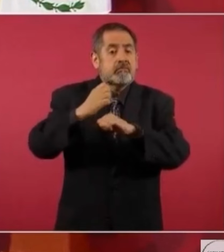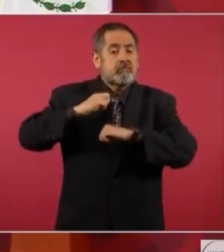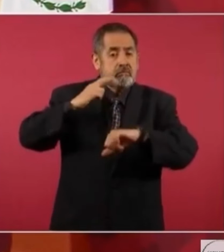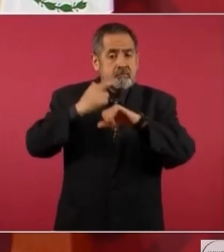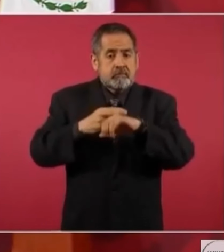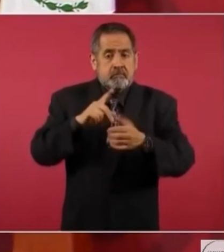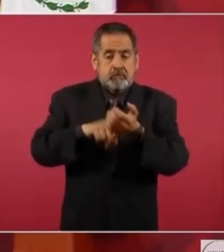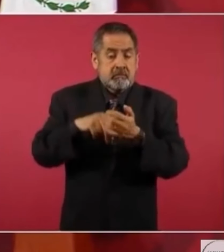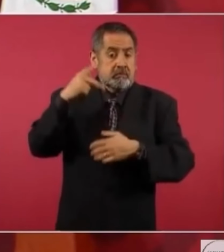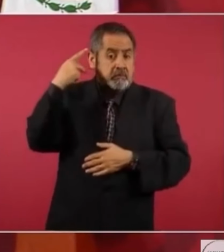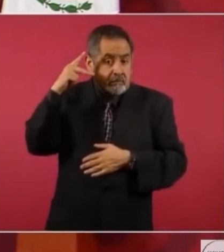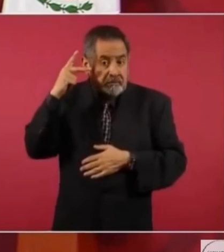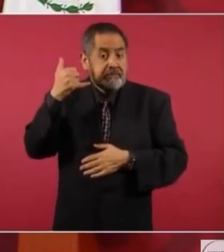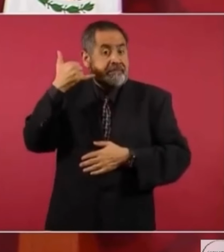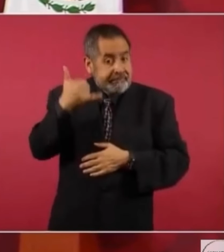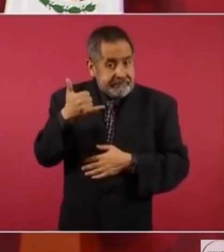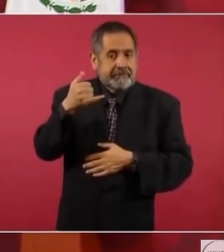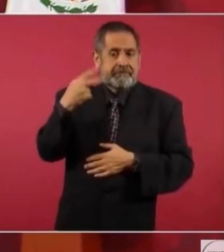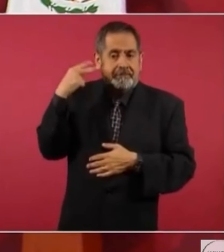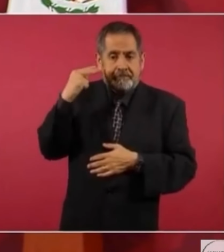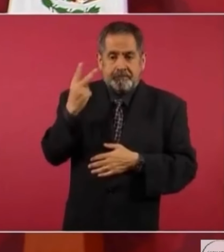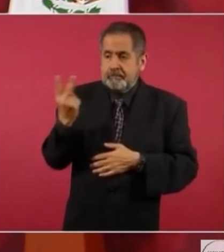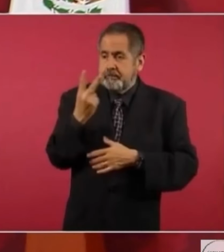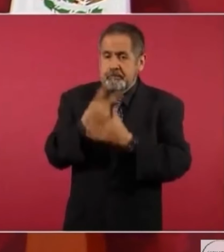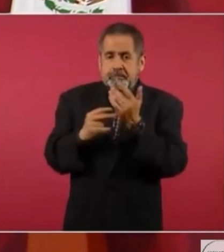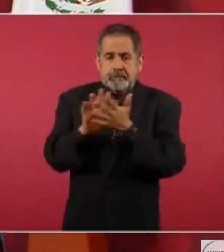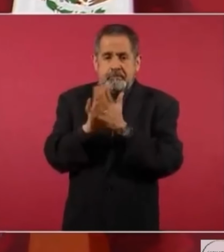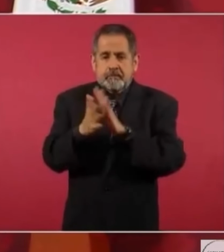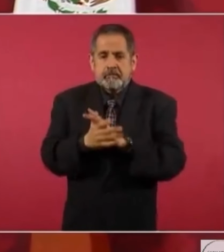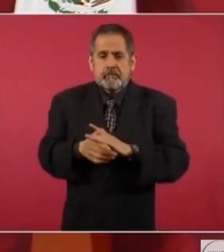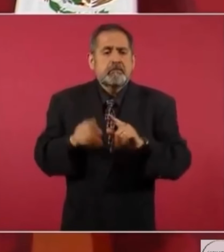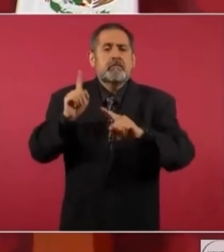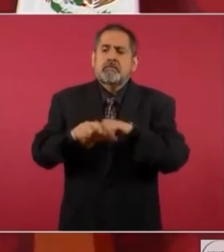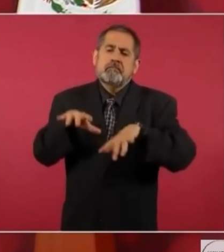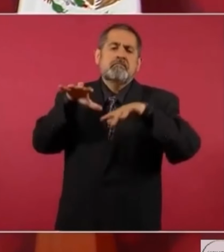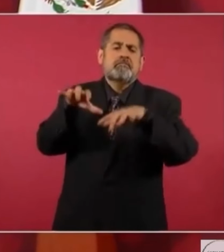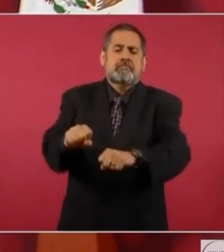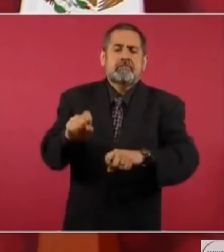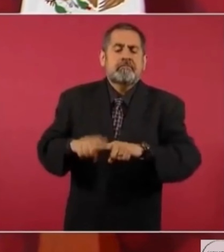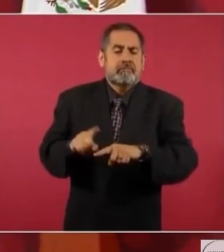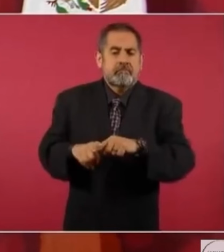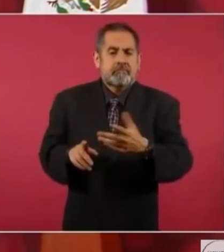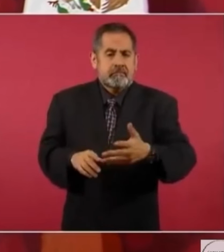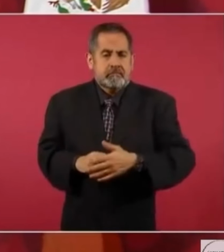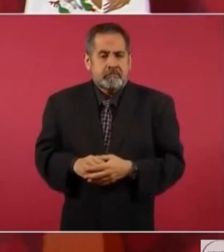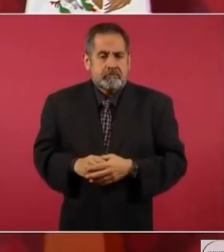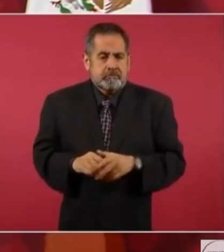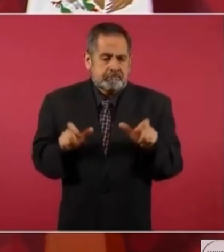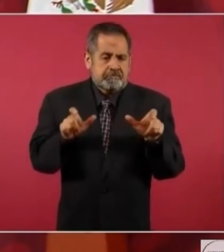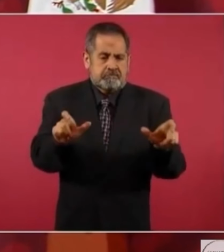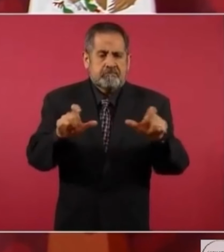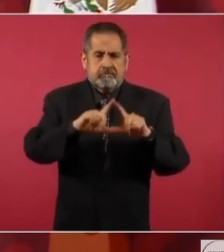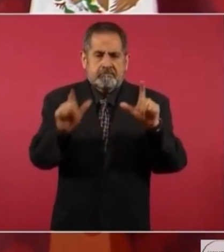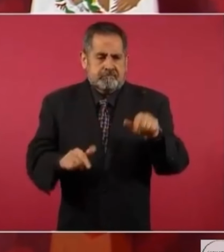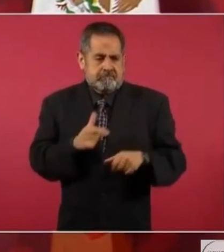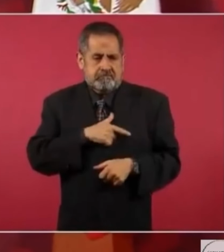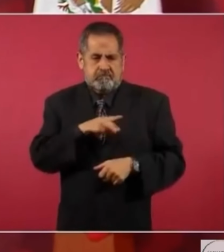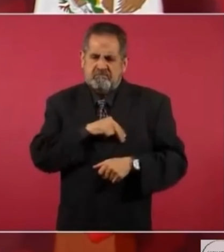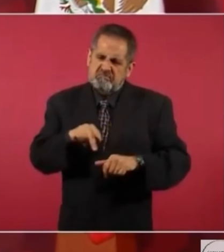de Puebla y Veracruz y quienes lo detienen la guardia